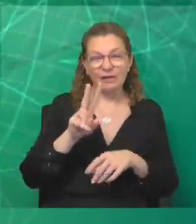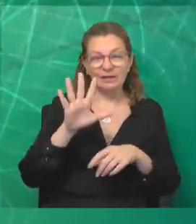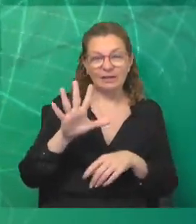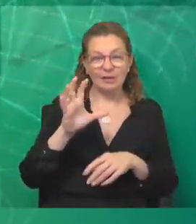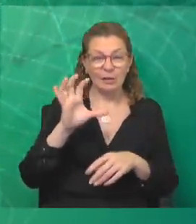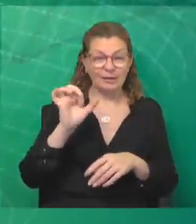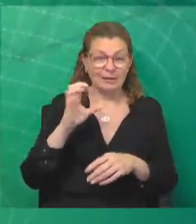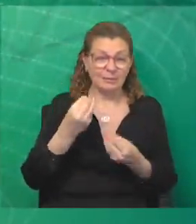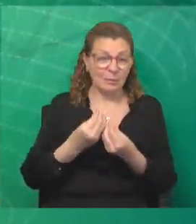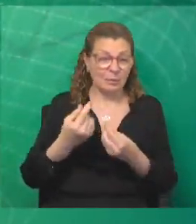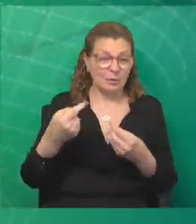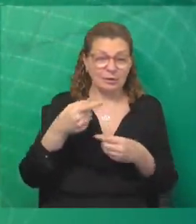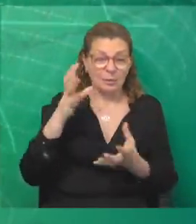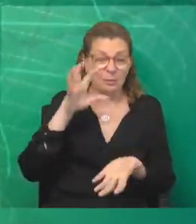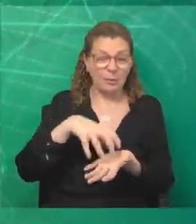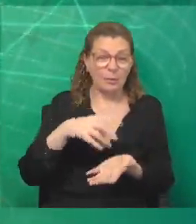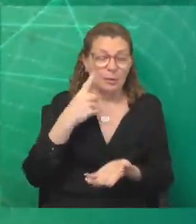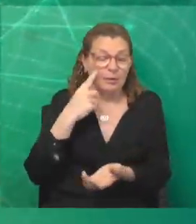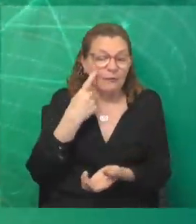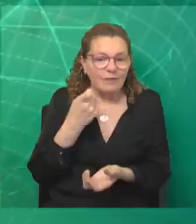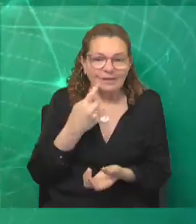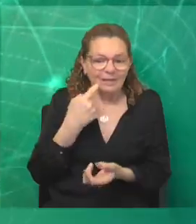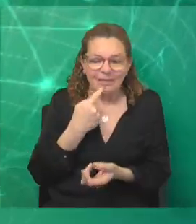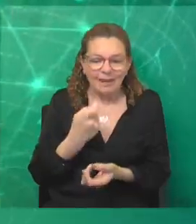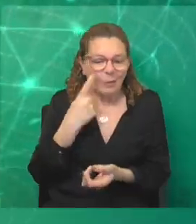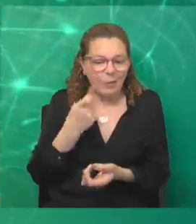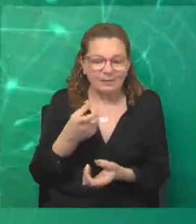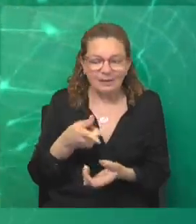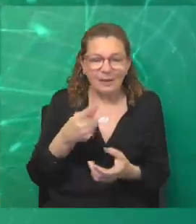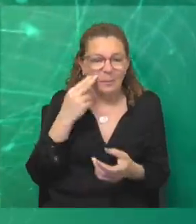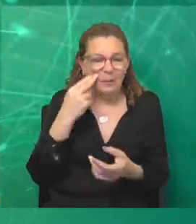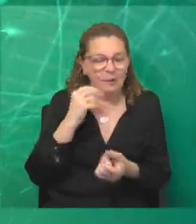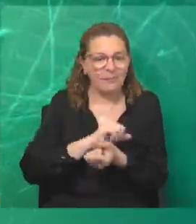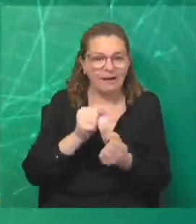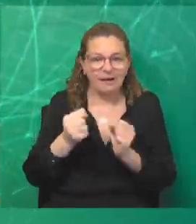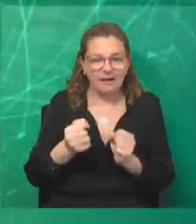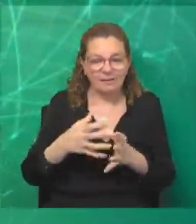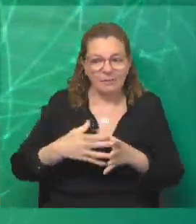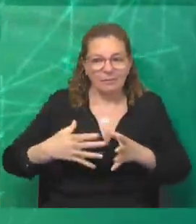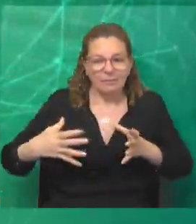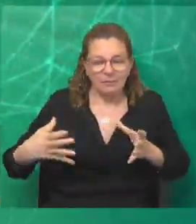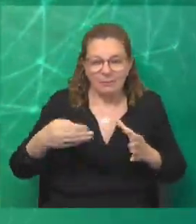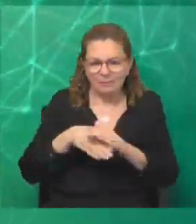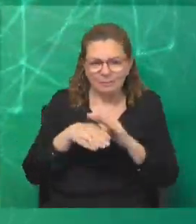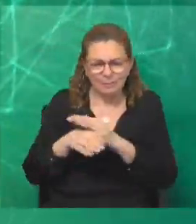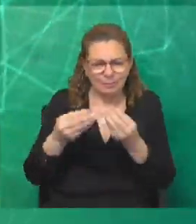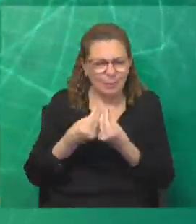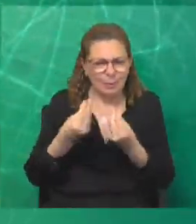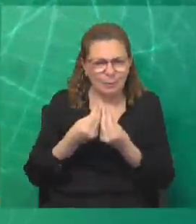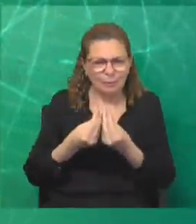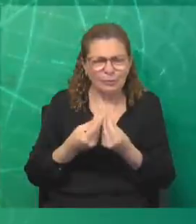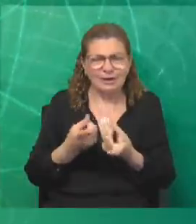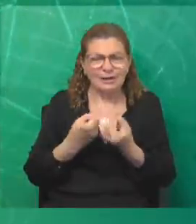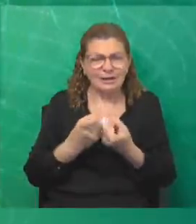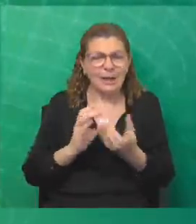extrema y que fue en un módulo que refleja el desborde del sistema penitenciario nacional cuya población ha aumentado a un ritmo mucho mayor que los recursos